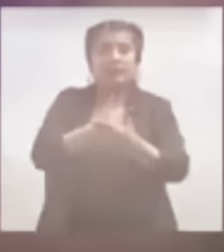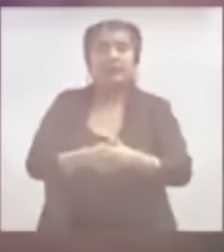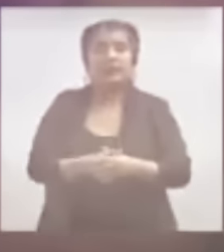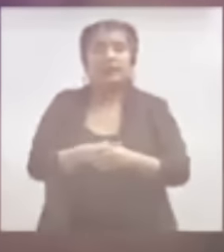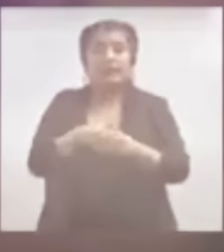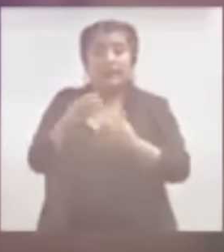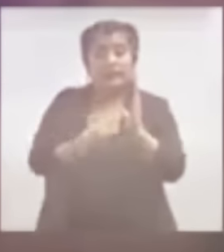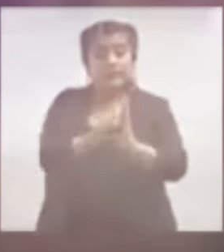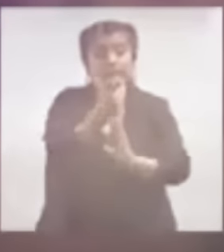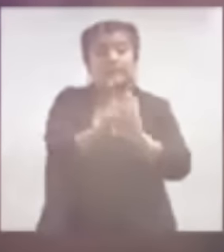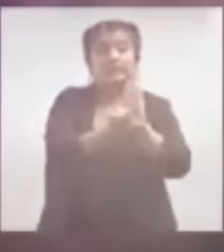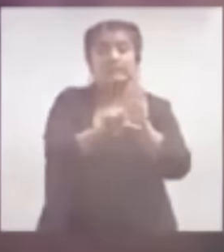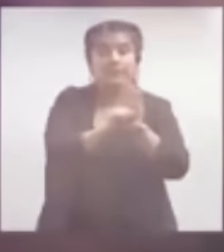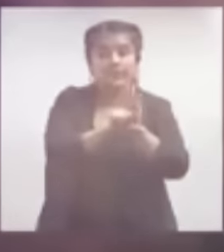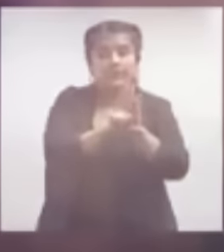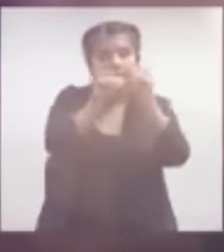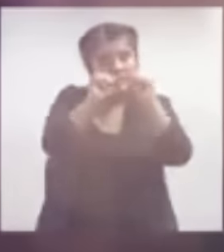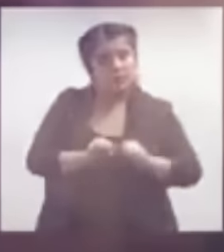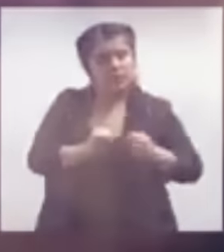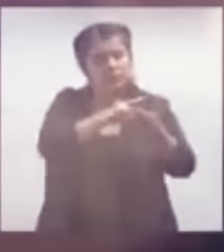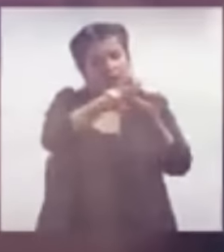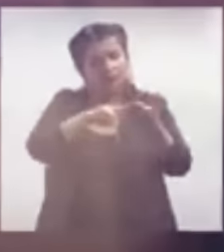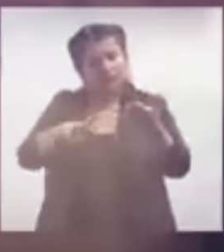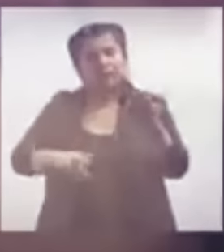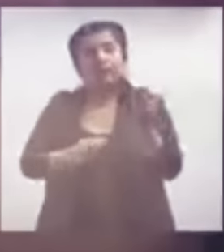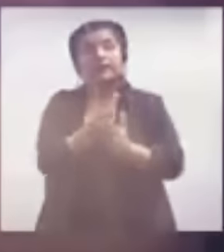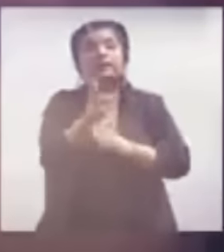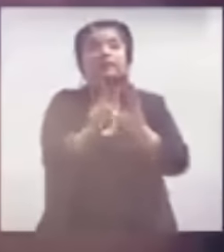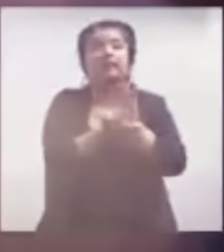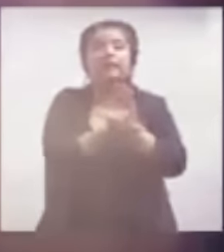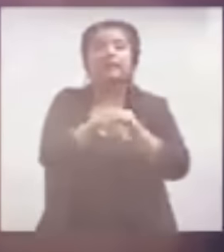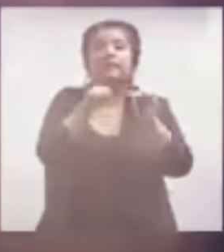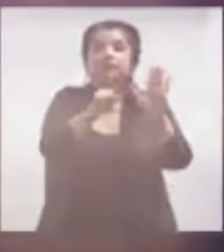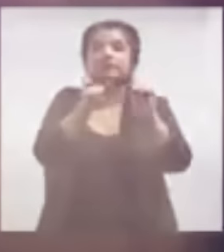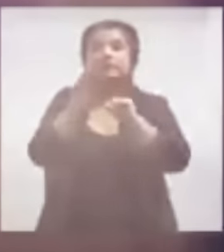las iniciativas de ley se lea la iniciativa